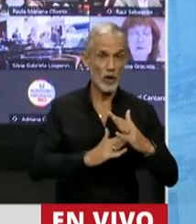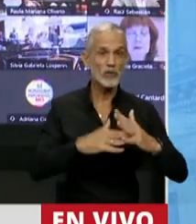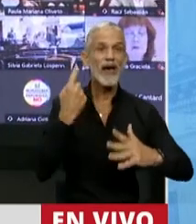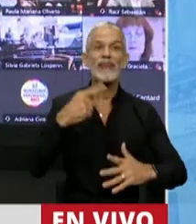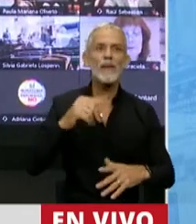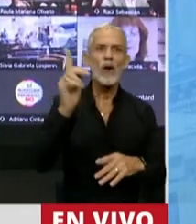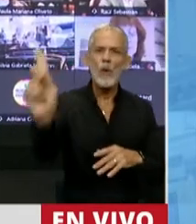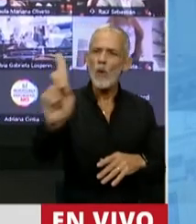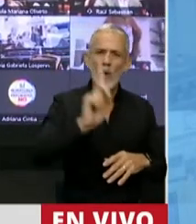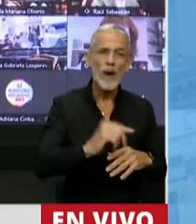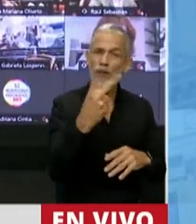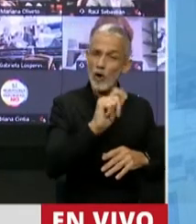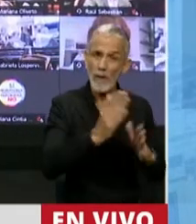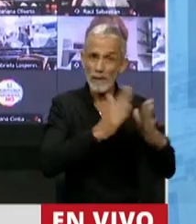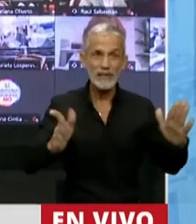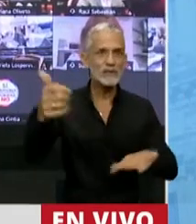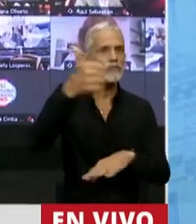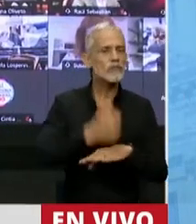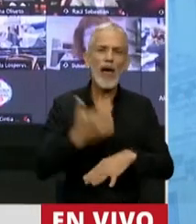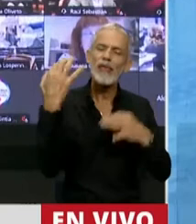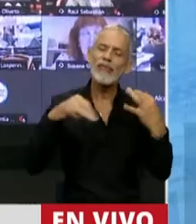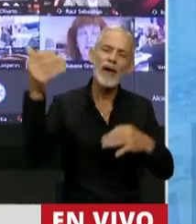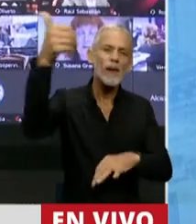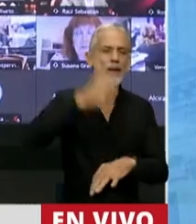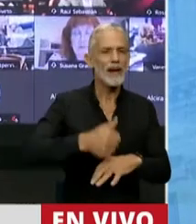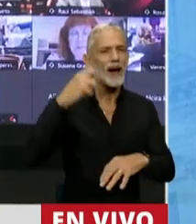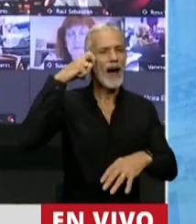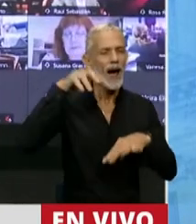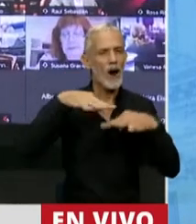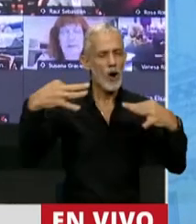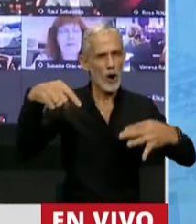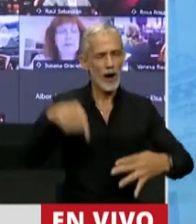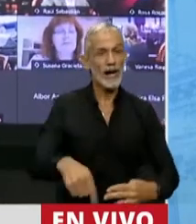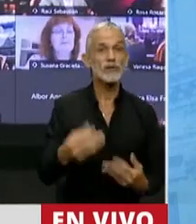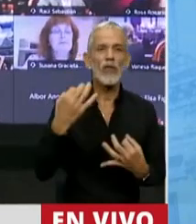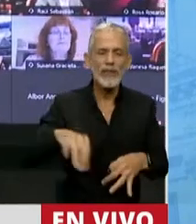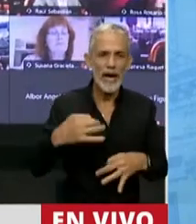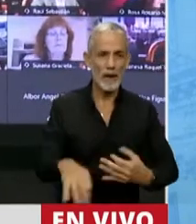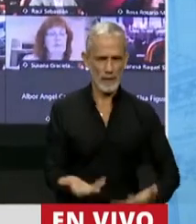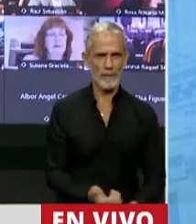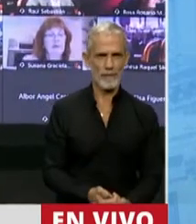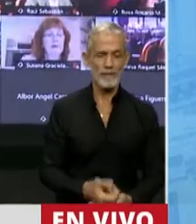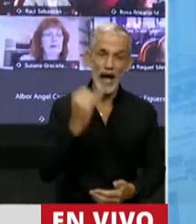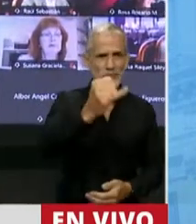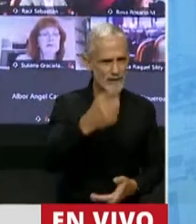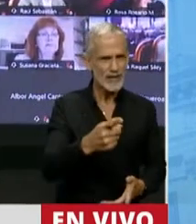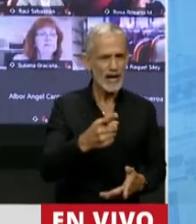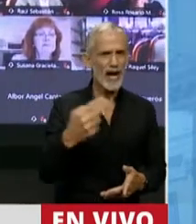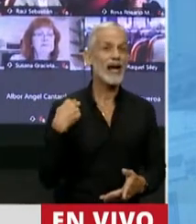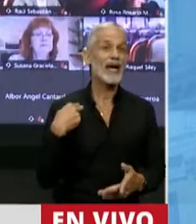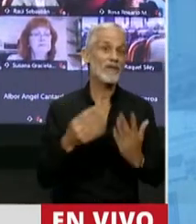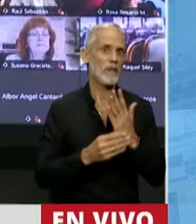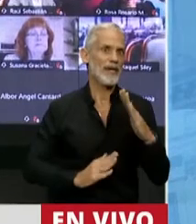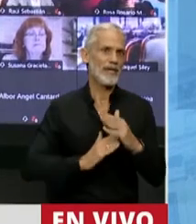que venir una vez por bimestre aquí a la cámara de diputados de la nación me gustaría que le diga al jefe de gabinete de ministros